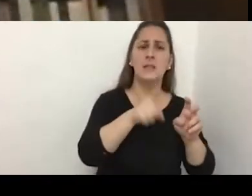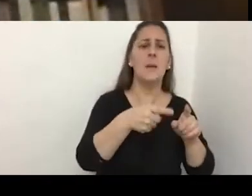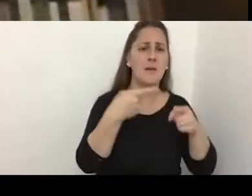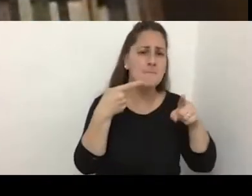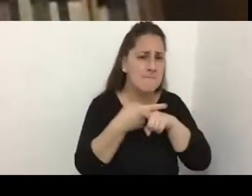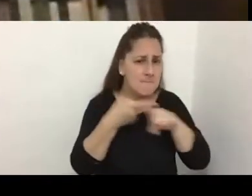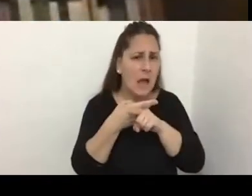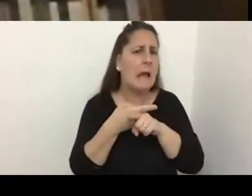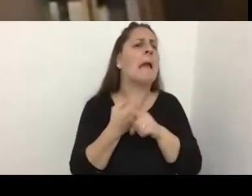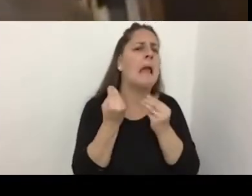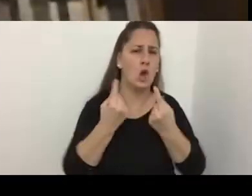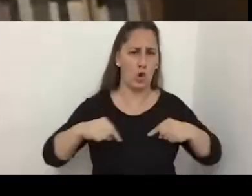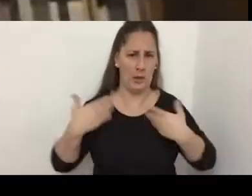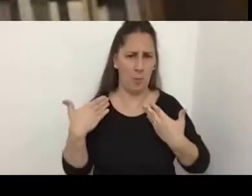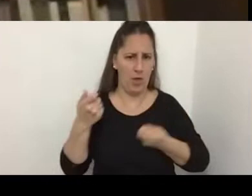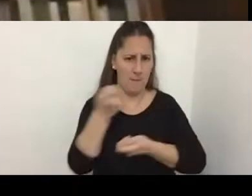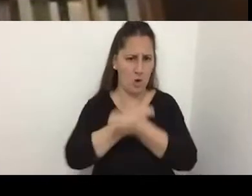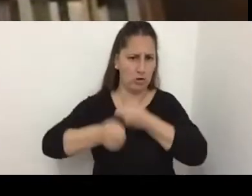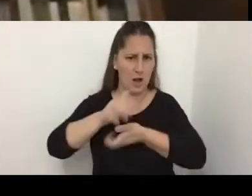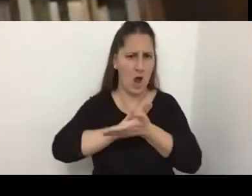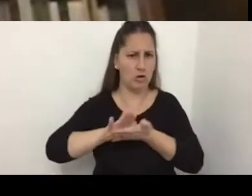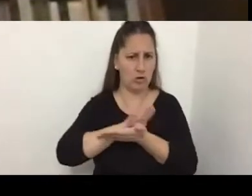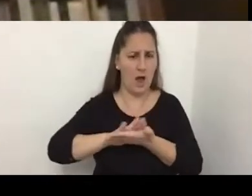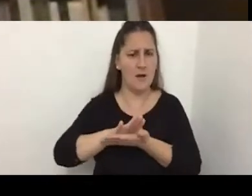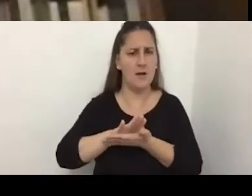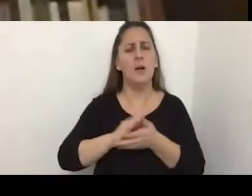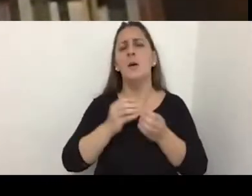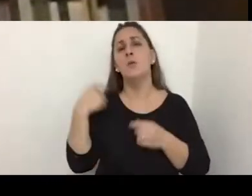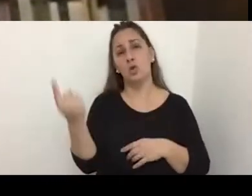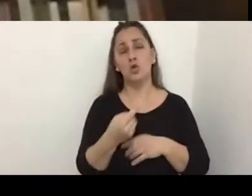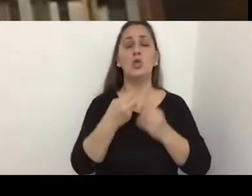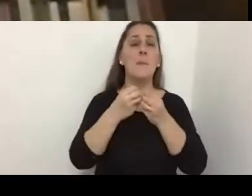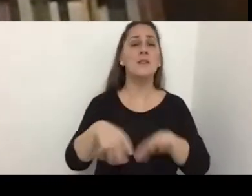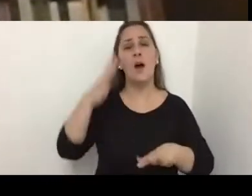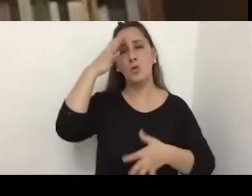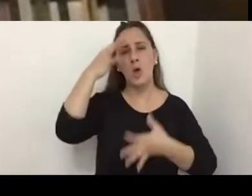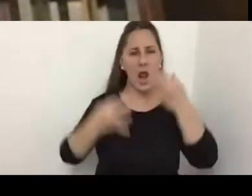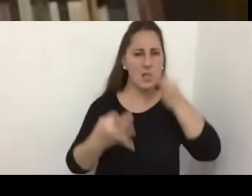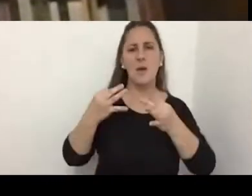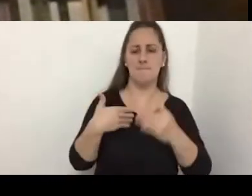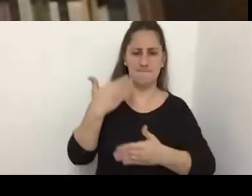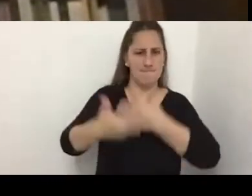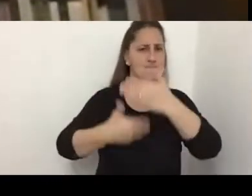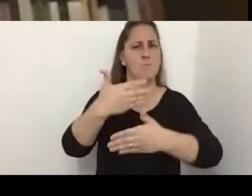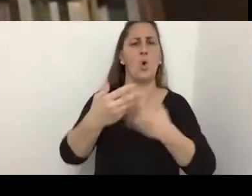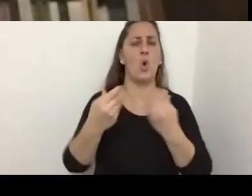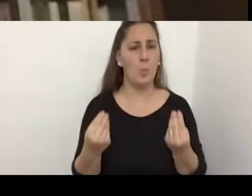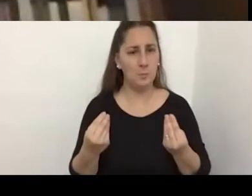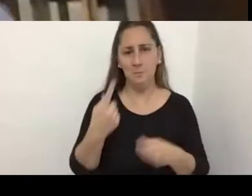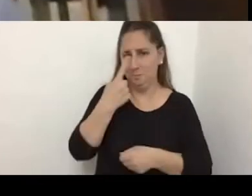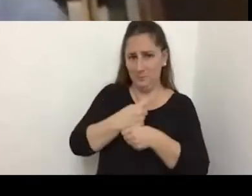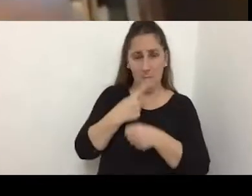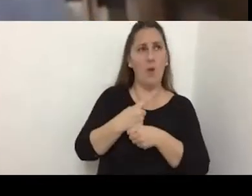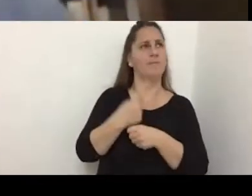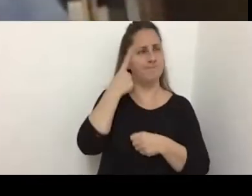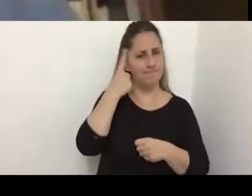negociar. Entonces, cuando empezamos a analizar cómo llevar adelante esto, bueno, lo primero que surgió es decir, bueno, esto